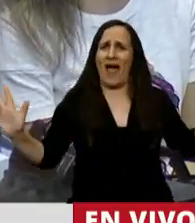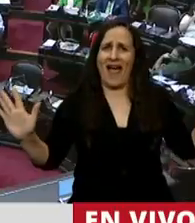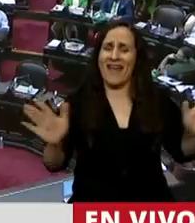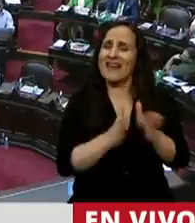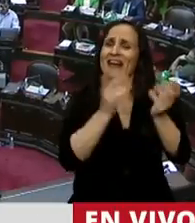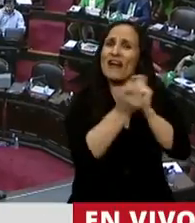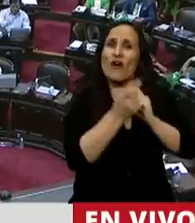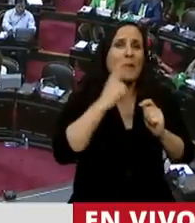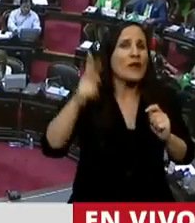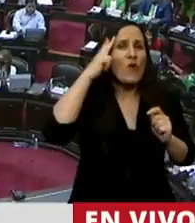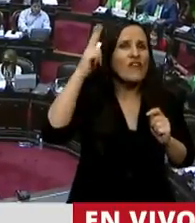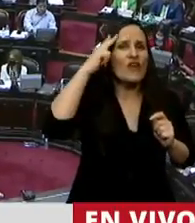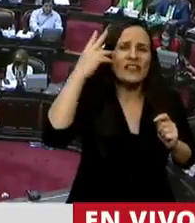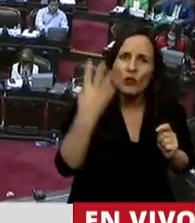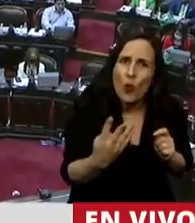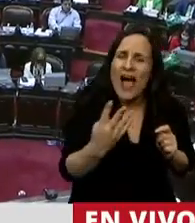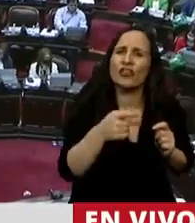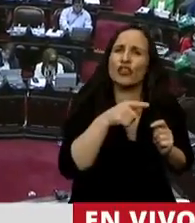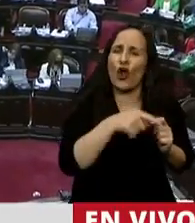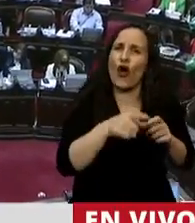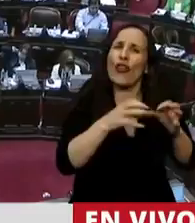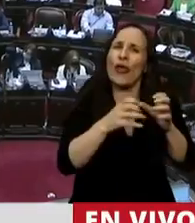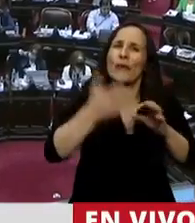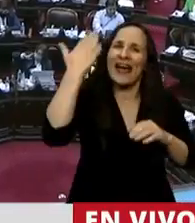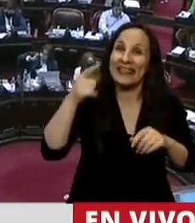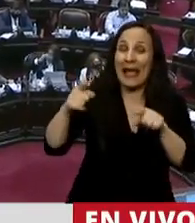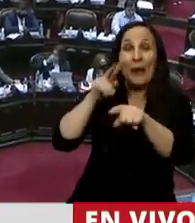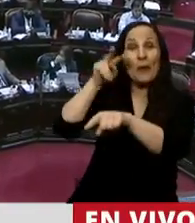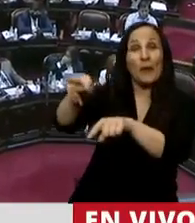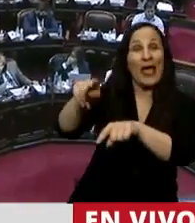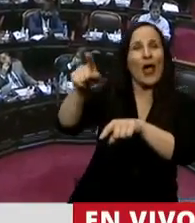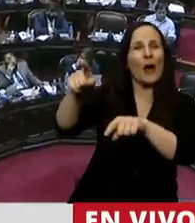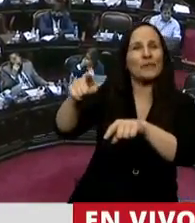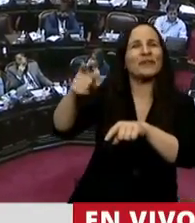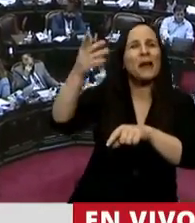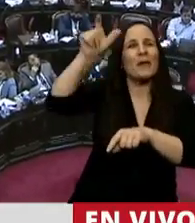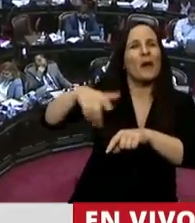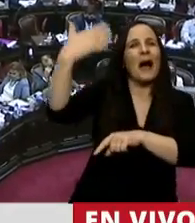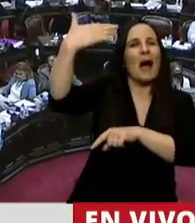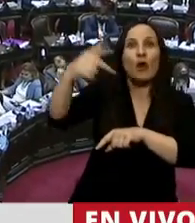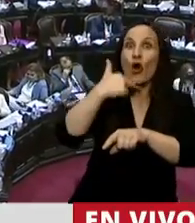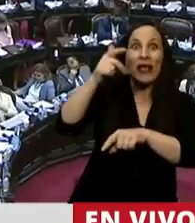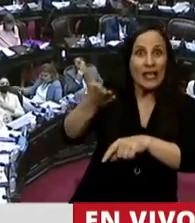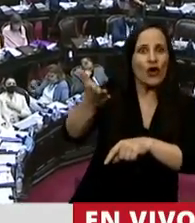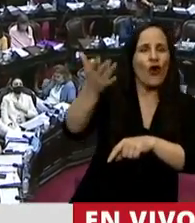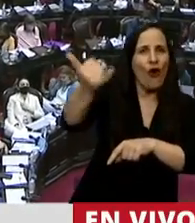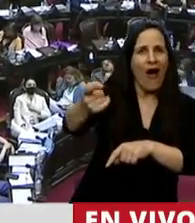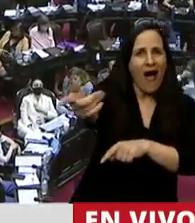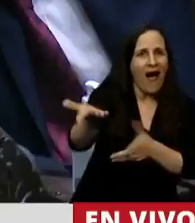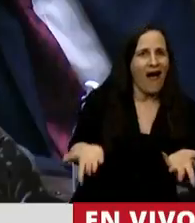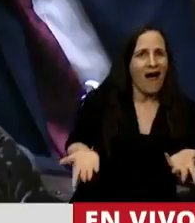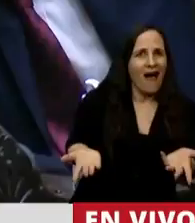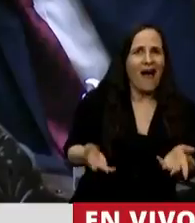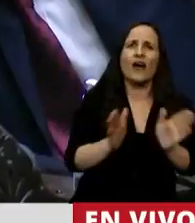reforma constitucional de 1994. Allá veo al hijo de uno de los tantos que hablaron defendiendo que